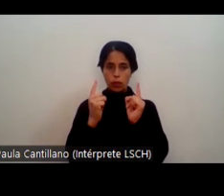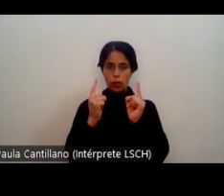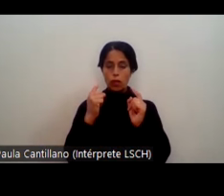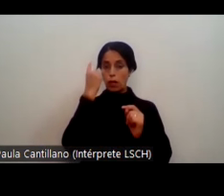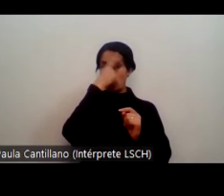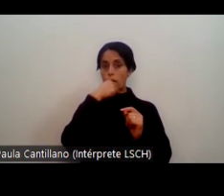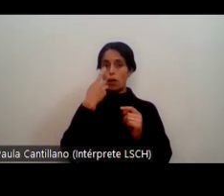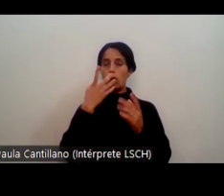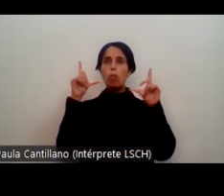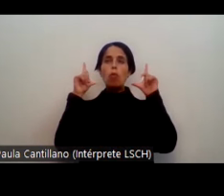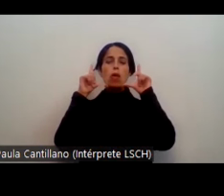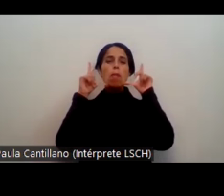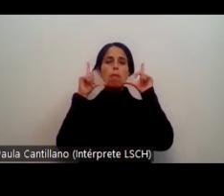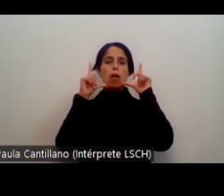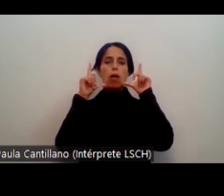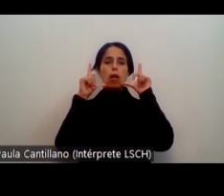una máscara felínica.